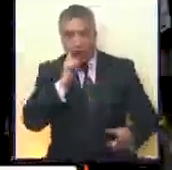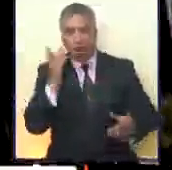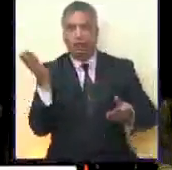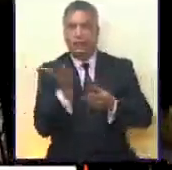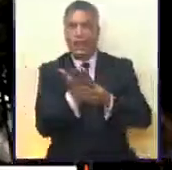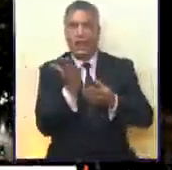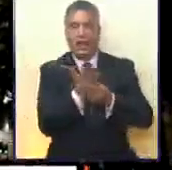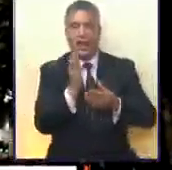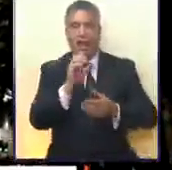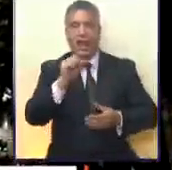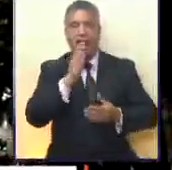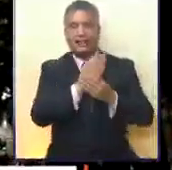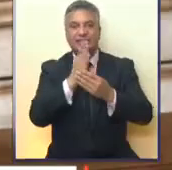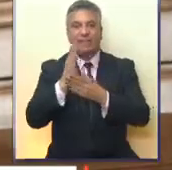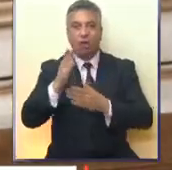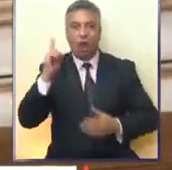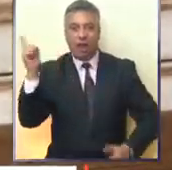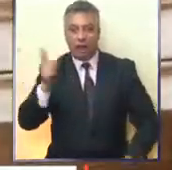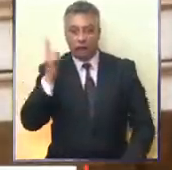calle Miraflores.